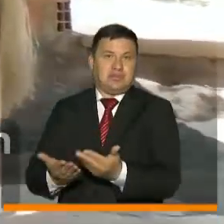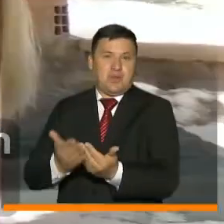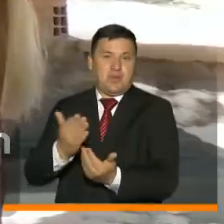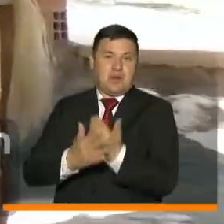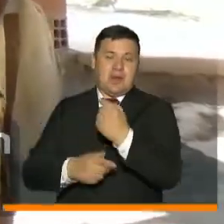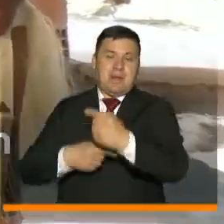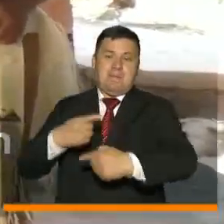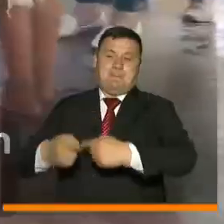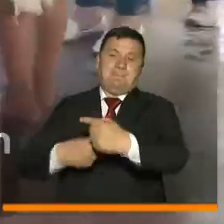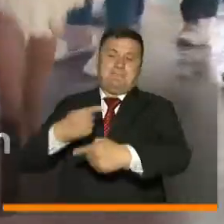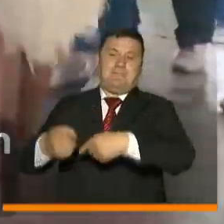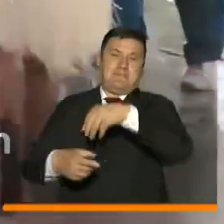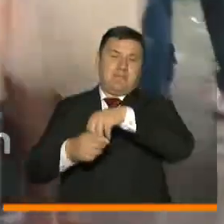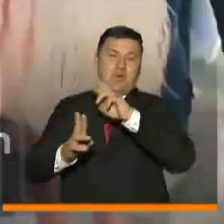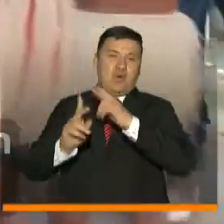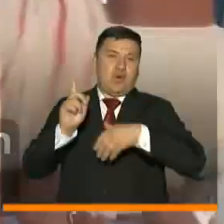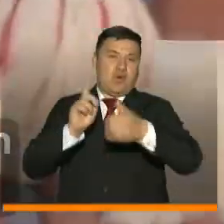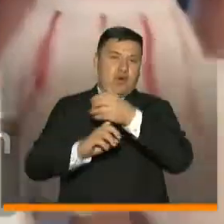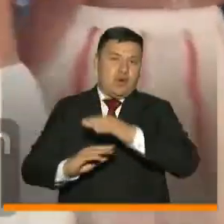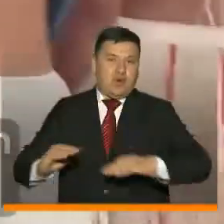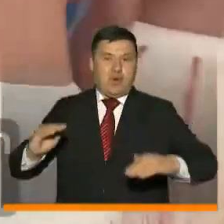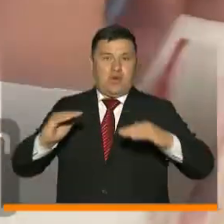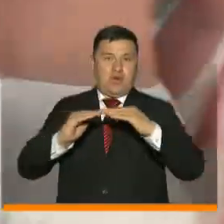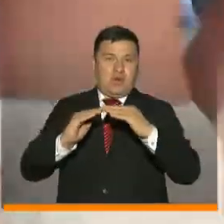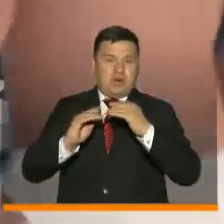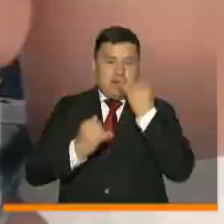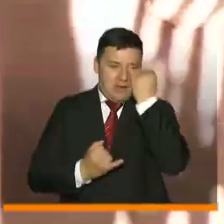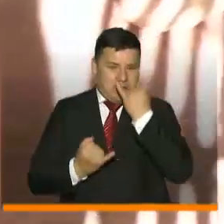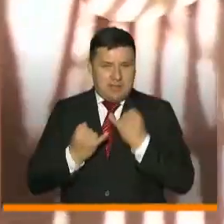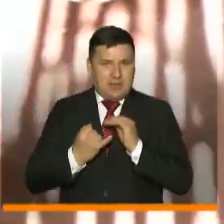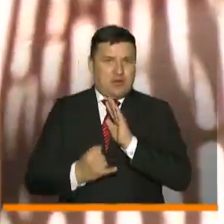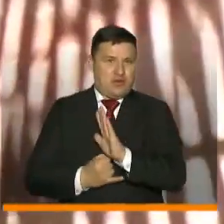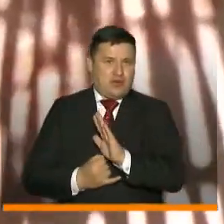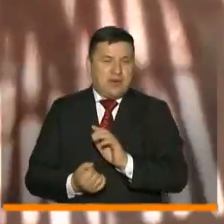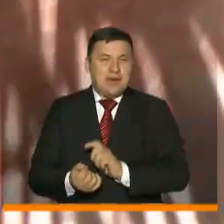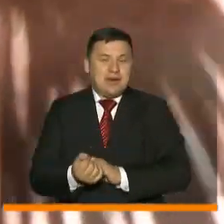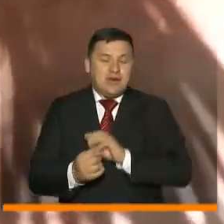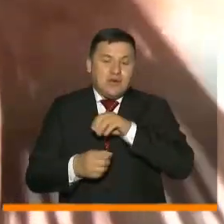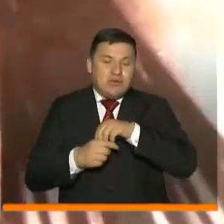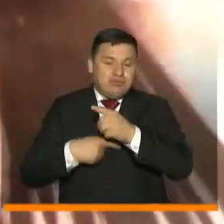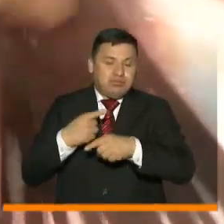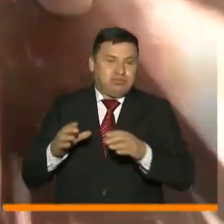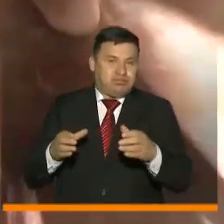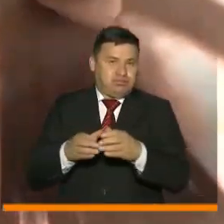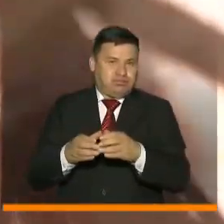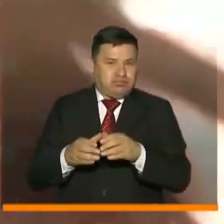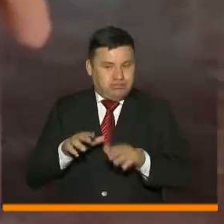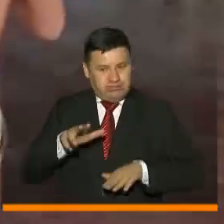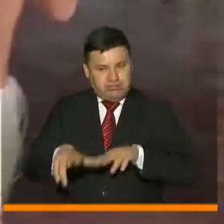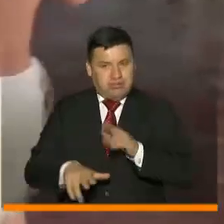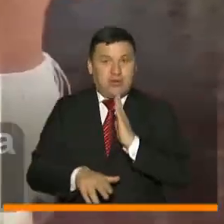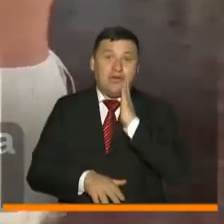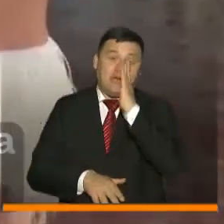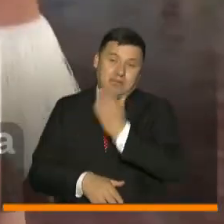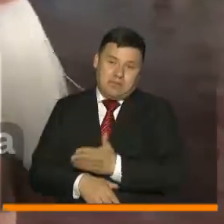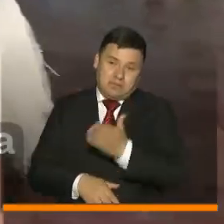nuevas generaciones logren ese equilibrio entre identidad, arraigo y un paso firme hacia el